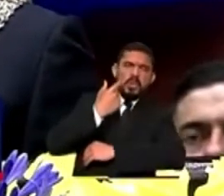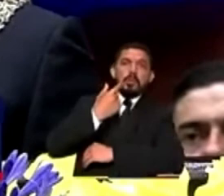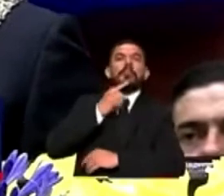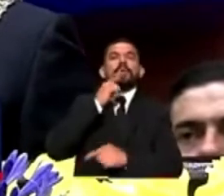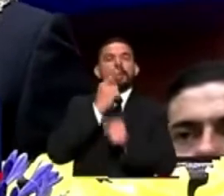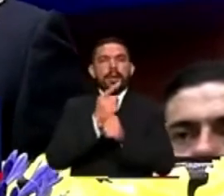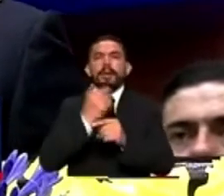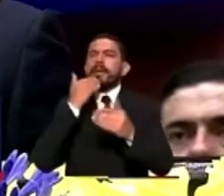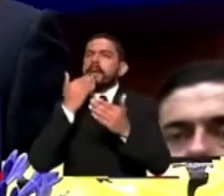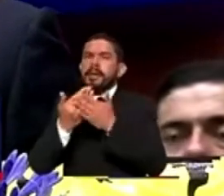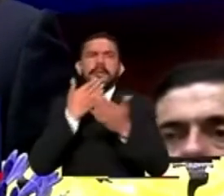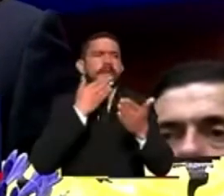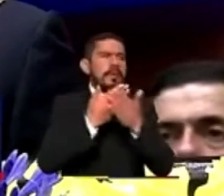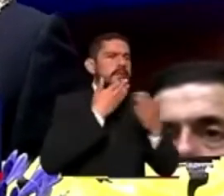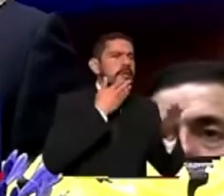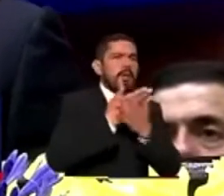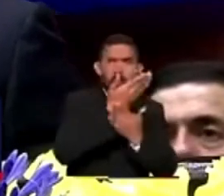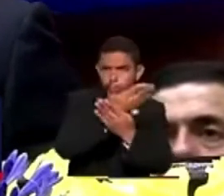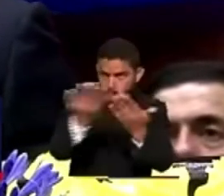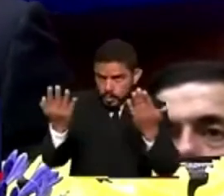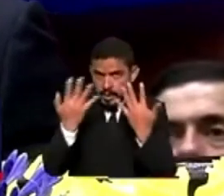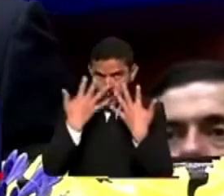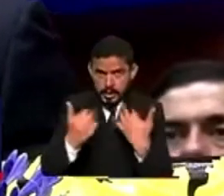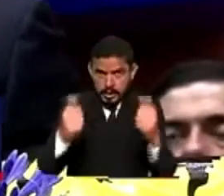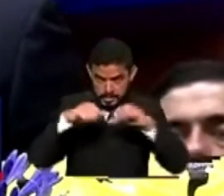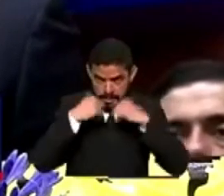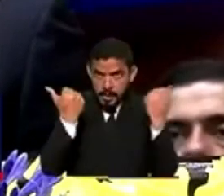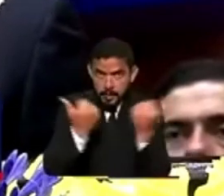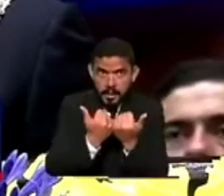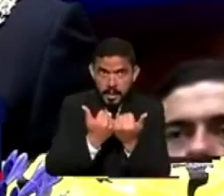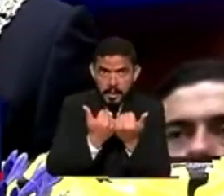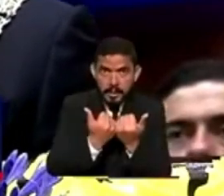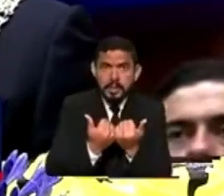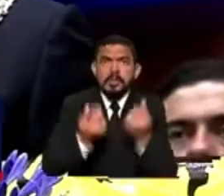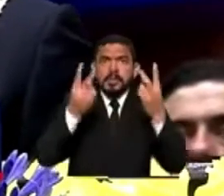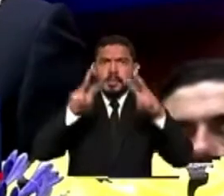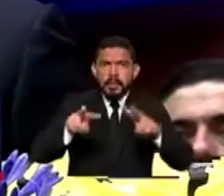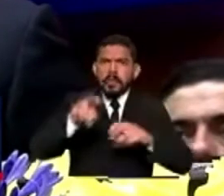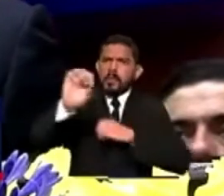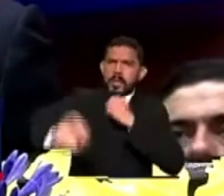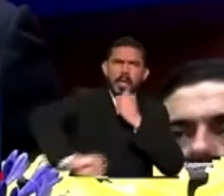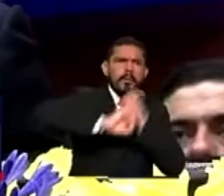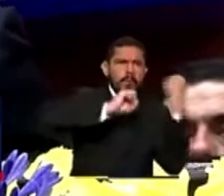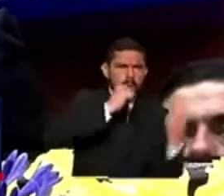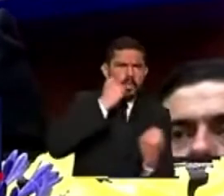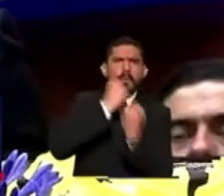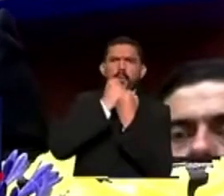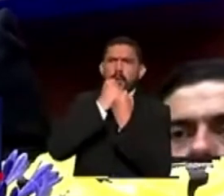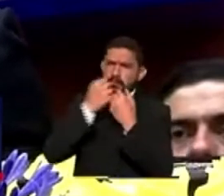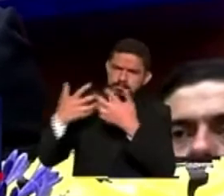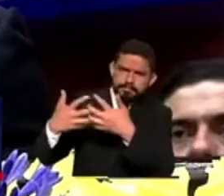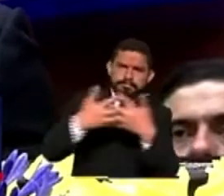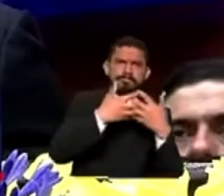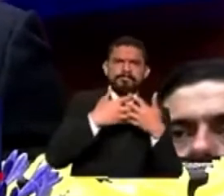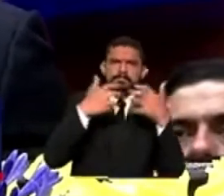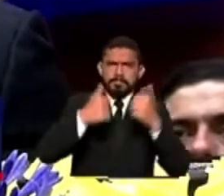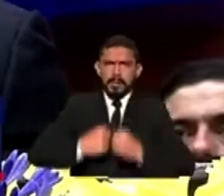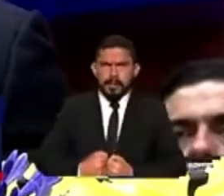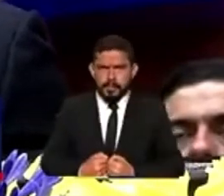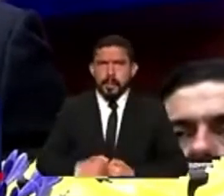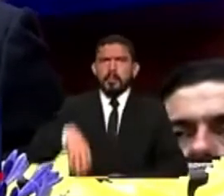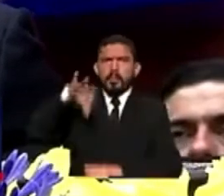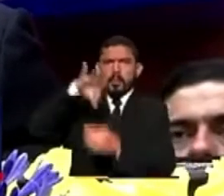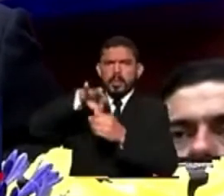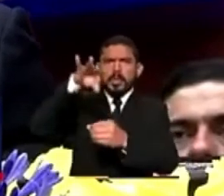Agradezco que muchos de ustedes, los que se encuentran en la Asamblea, también se han sumado a esta corriente. Ambas